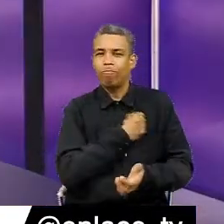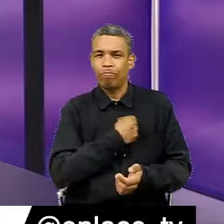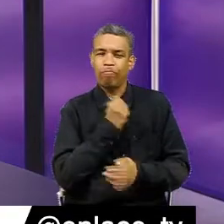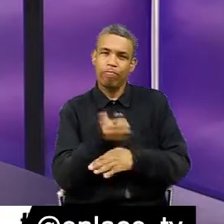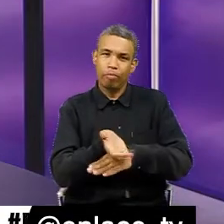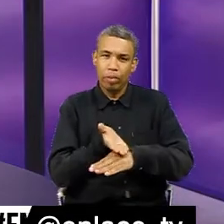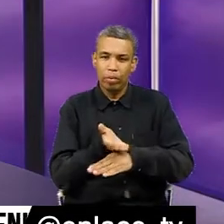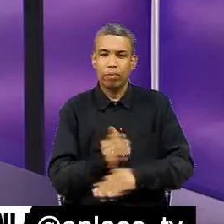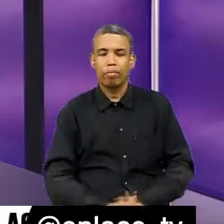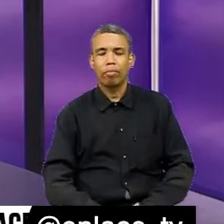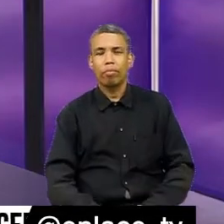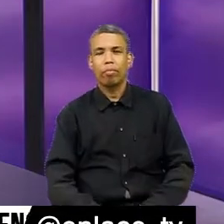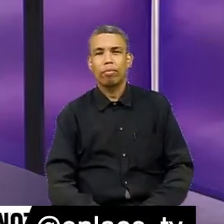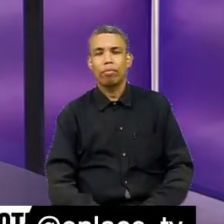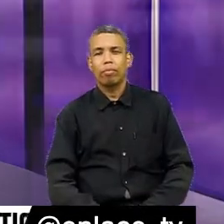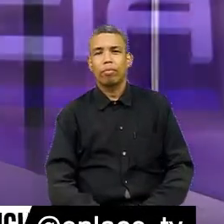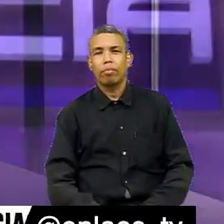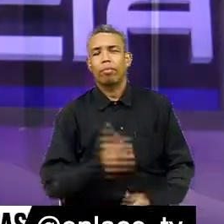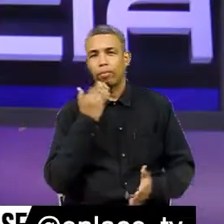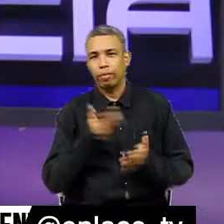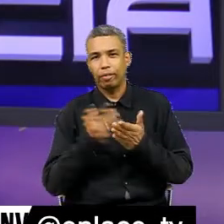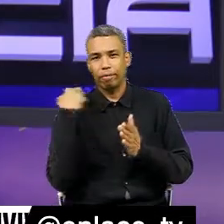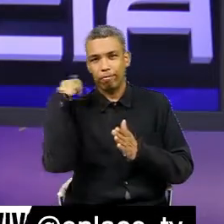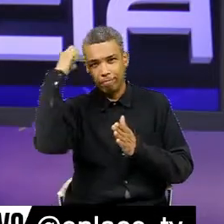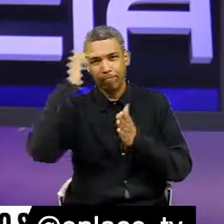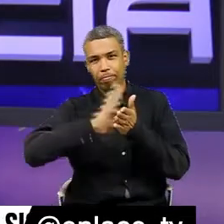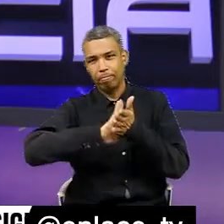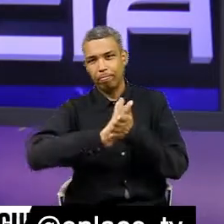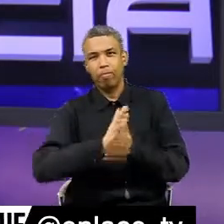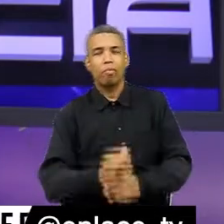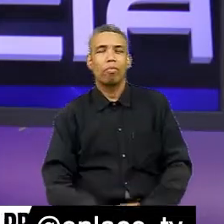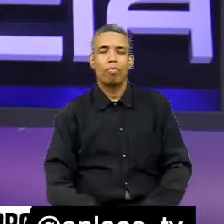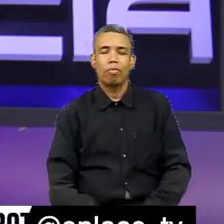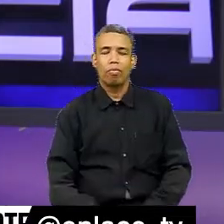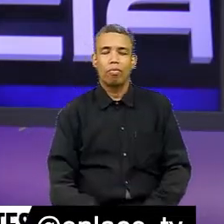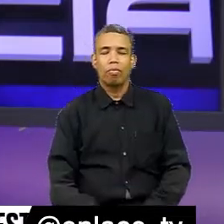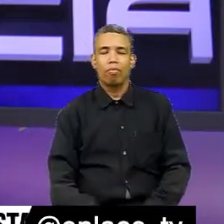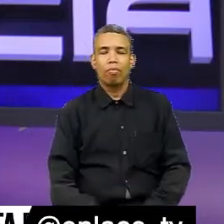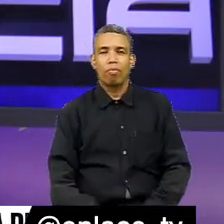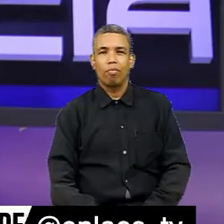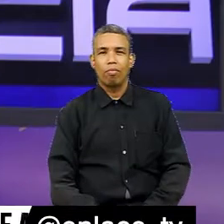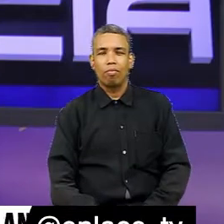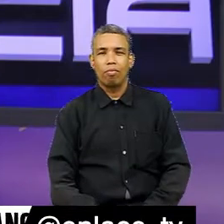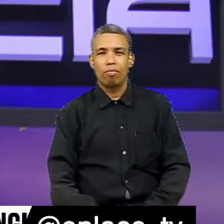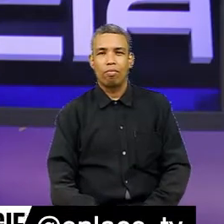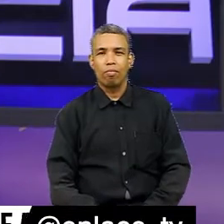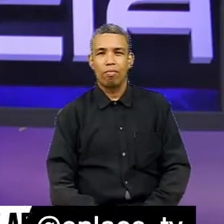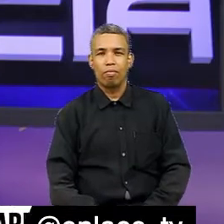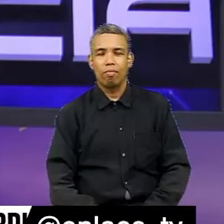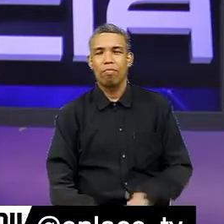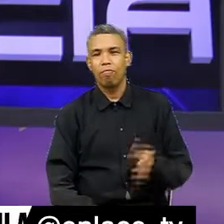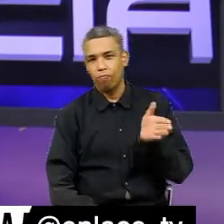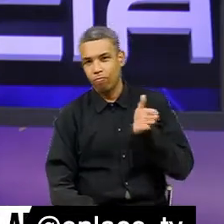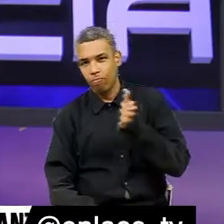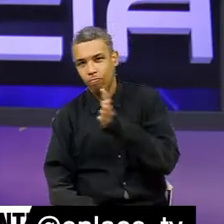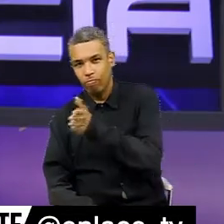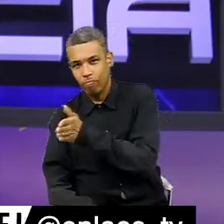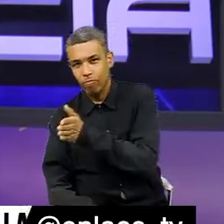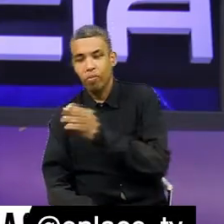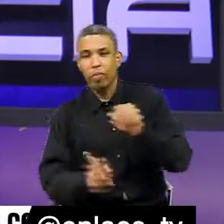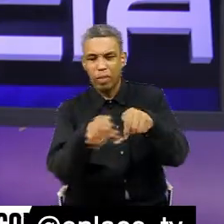tardes. Gracias, Pedro. Muy buenas tardes para usted. Y continuamos con más información en Enlace Noticias. En nuestro set